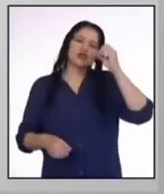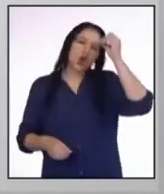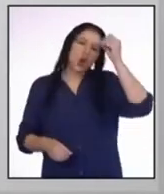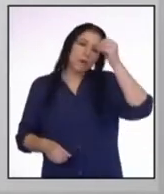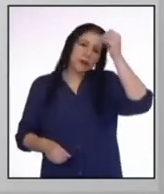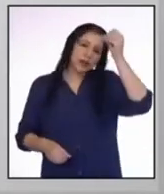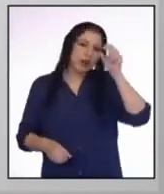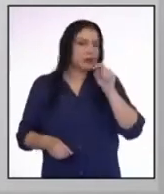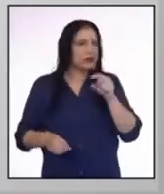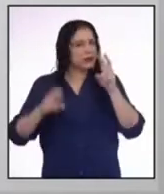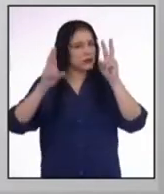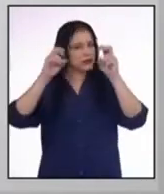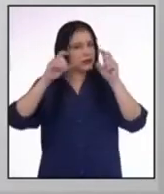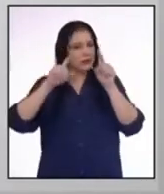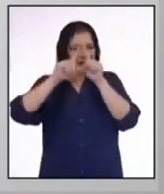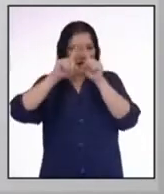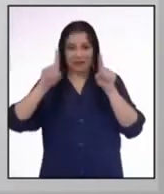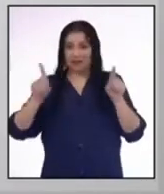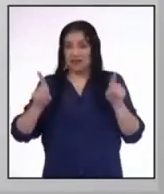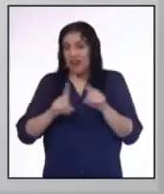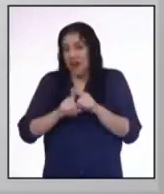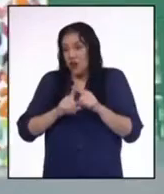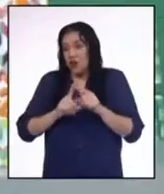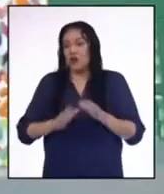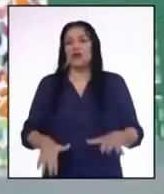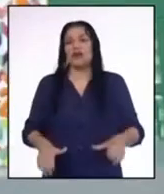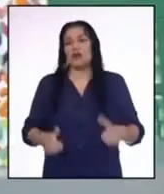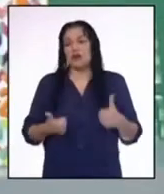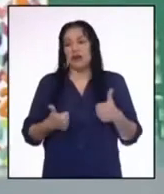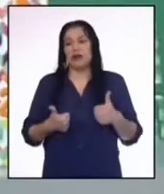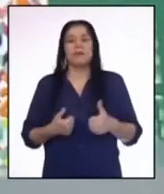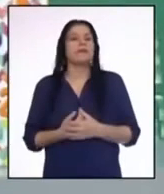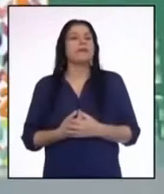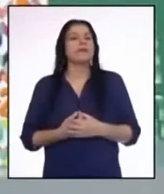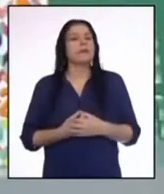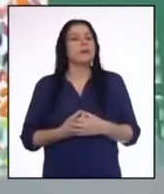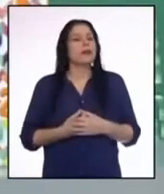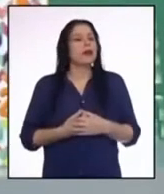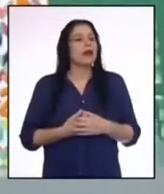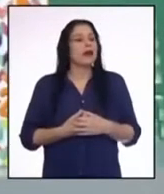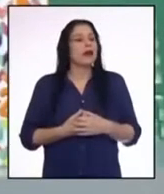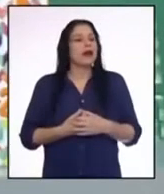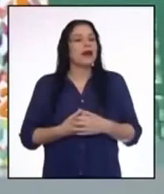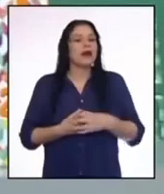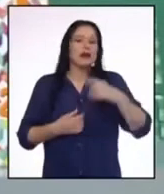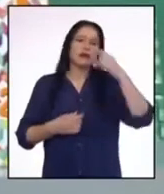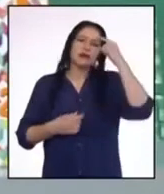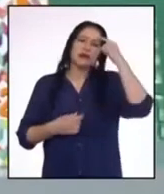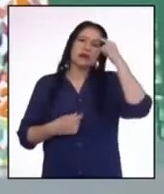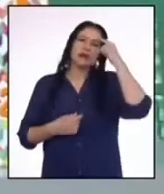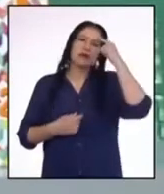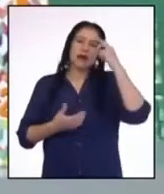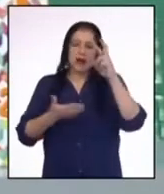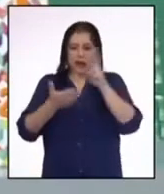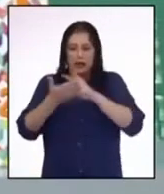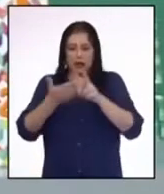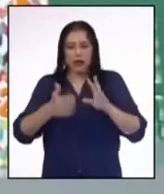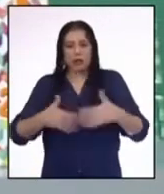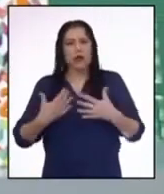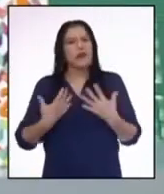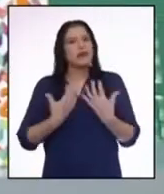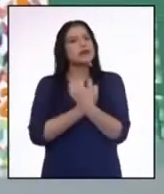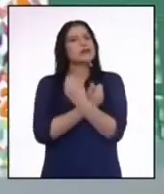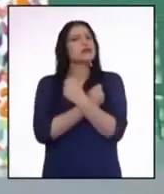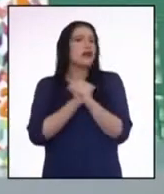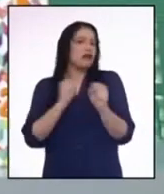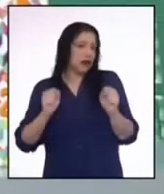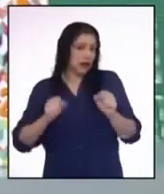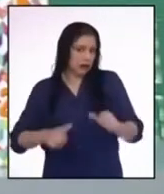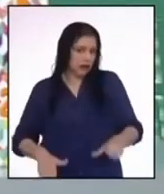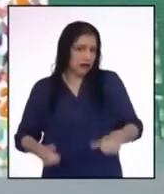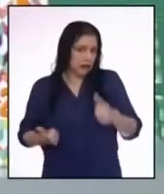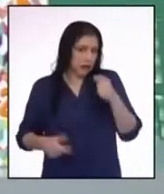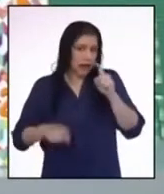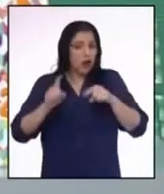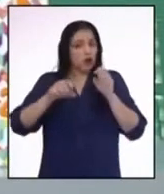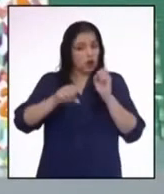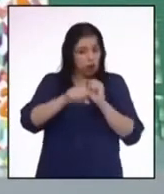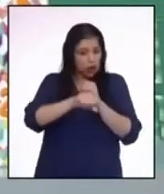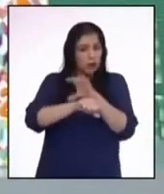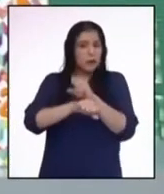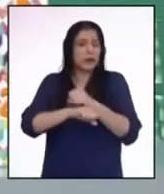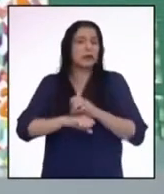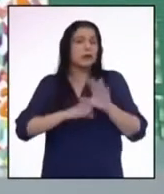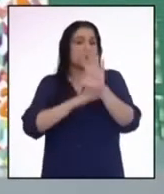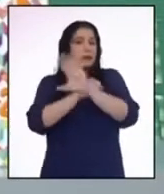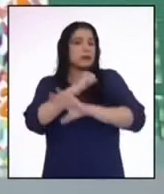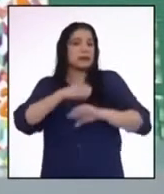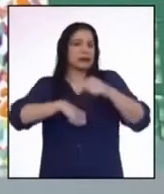opiniones sobre el triángulo de la vida. Profesora, yo leí que nos puede salvar la vida. Hay personas que recomiendan el triángulo de la vida para protegernos